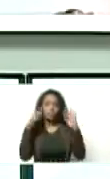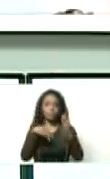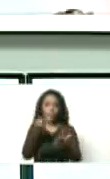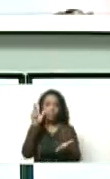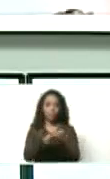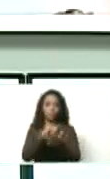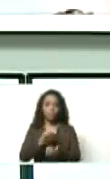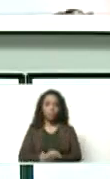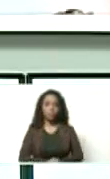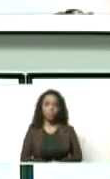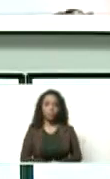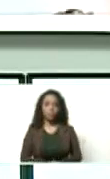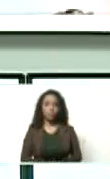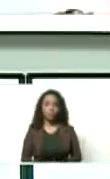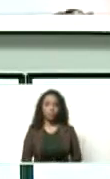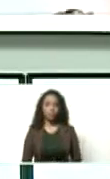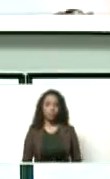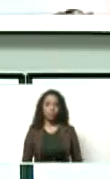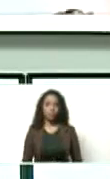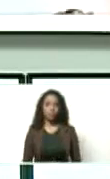Aprobado.